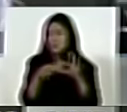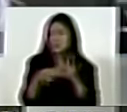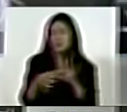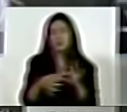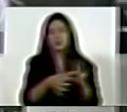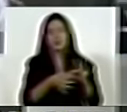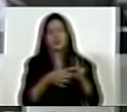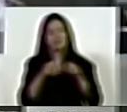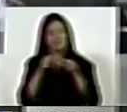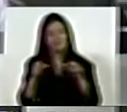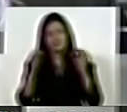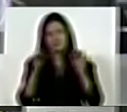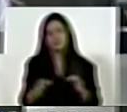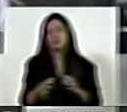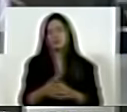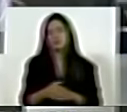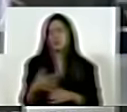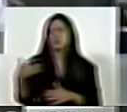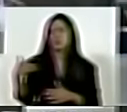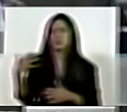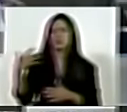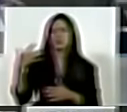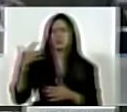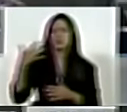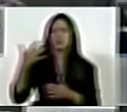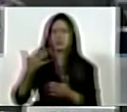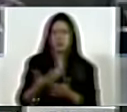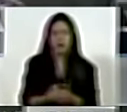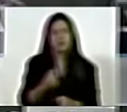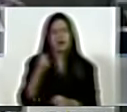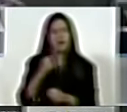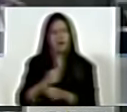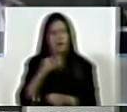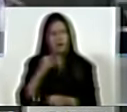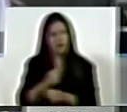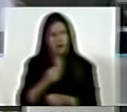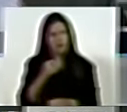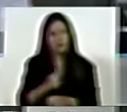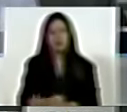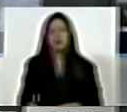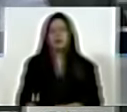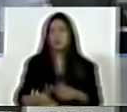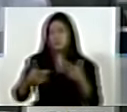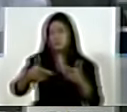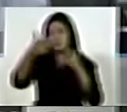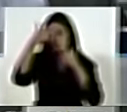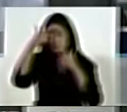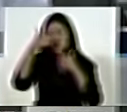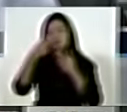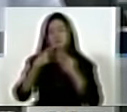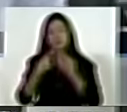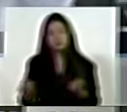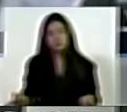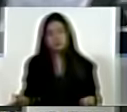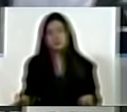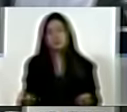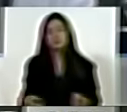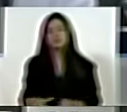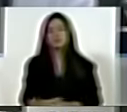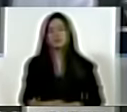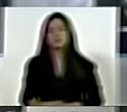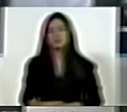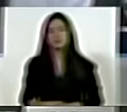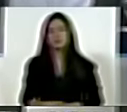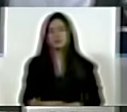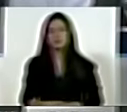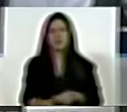Consolidar la unidad. Hemos venido trabajando año a año en eso. El comandante Chávez hablaba de los descarriladores